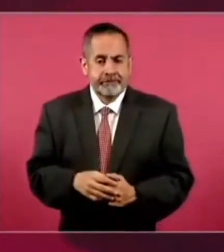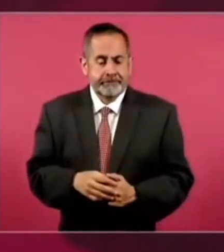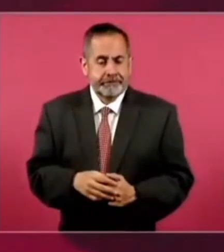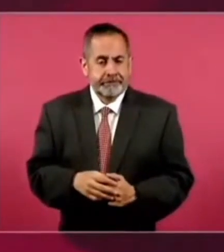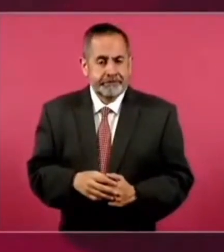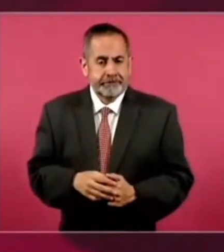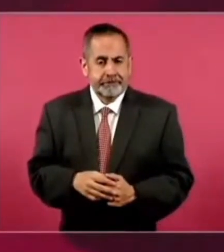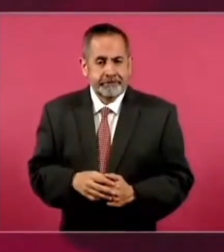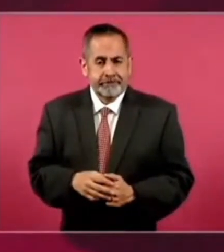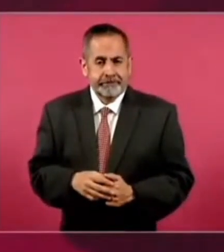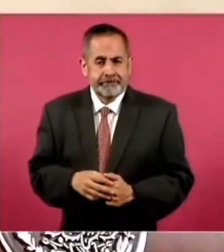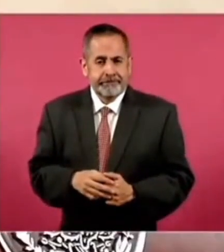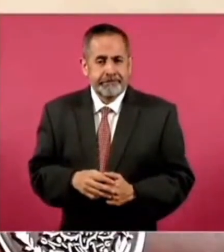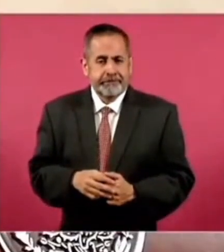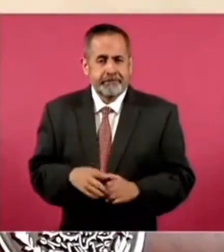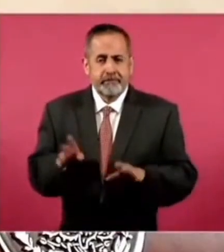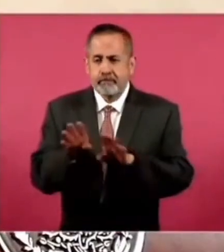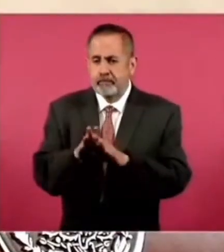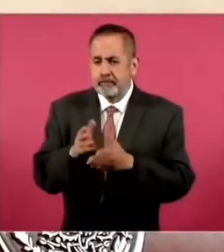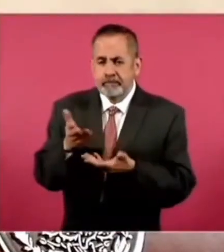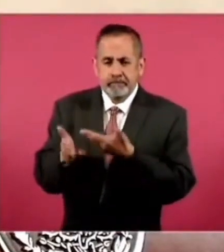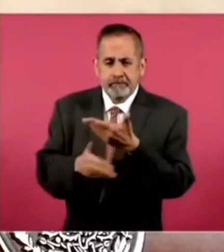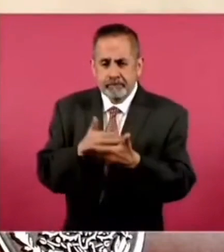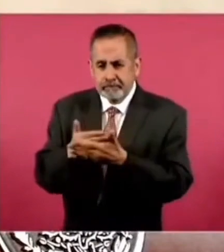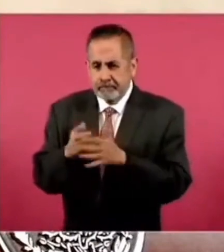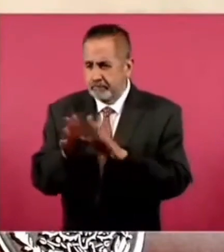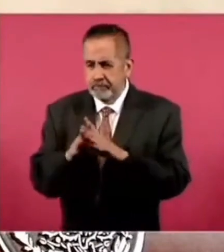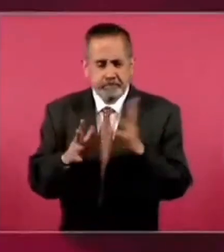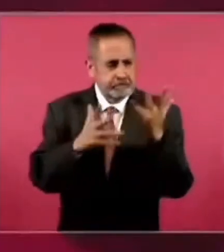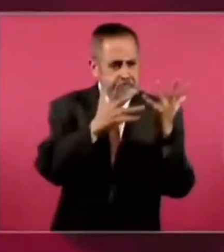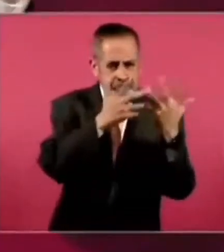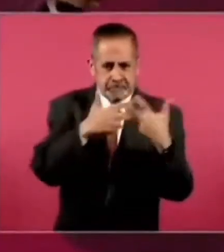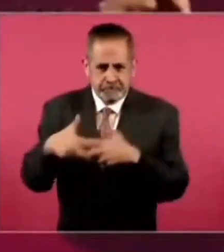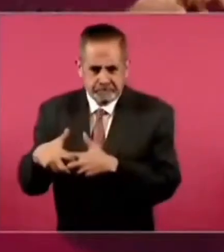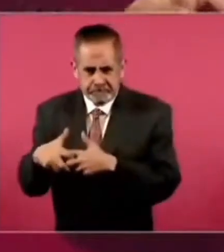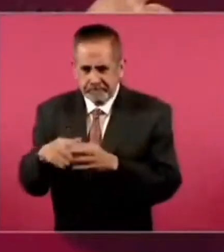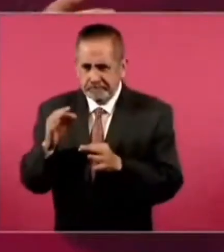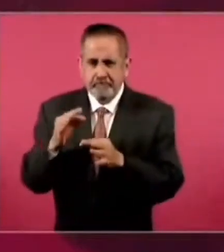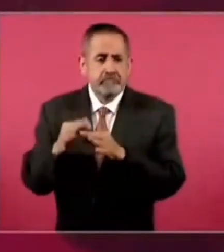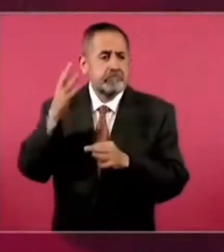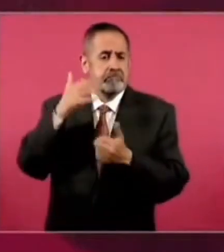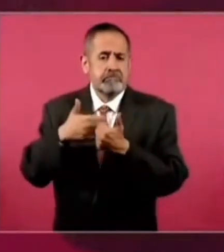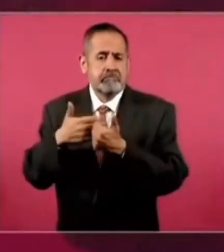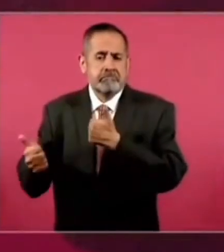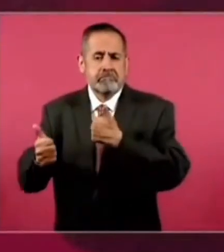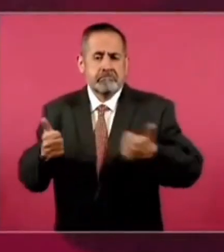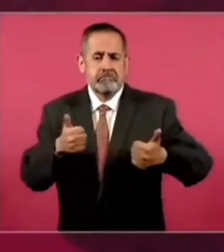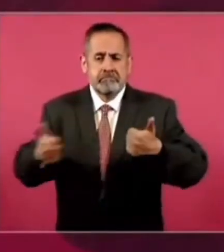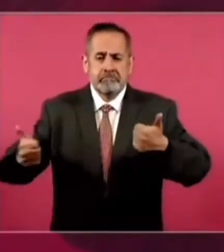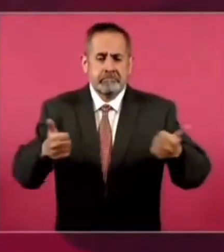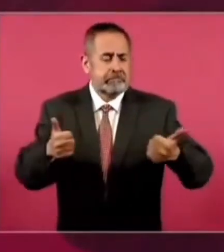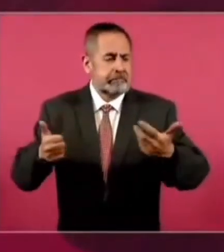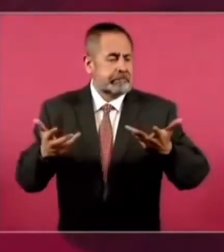todo lo que tiene que ver con los servicios, porque se había desmembrado,